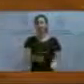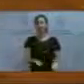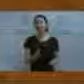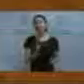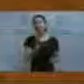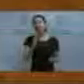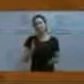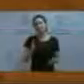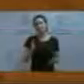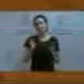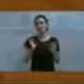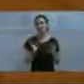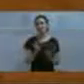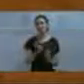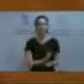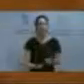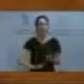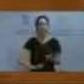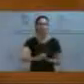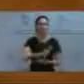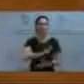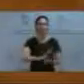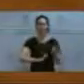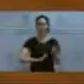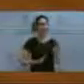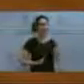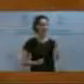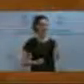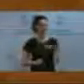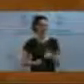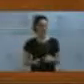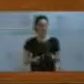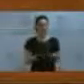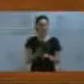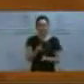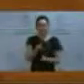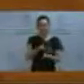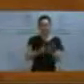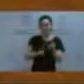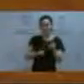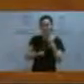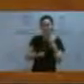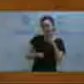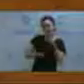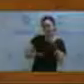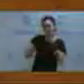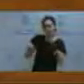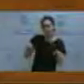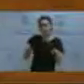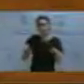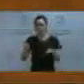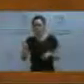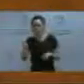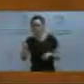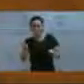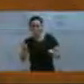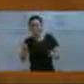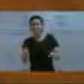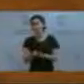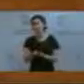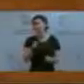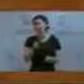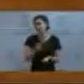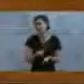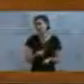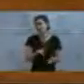que no está en enredos, que no está en tres en raya, que es como yo acuñé que está la izquierda asturiana,